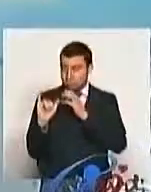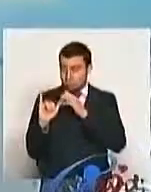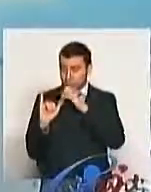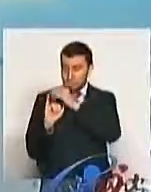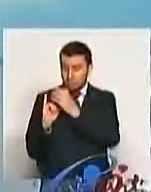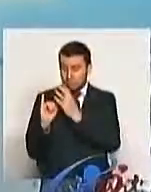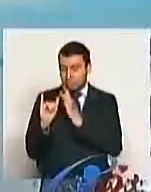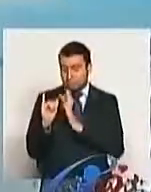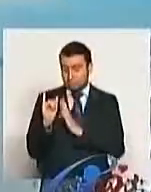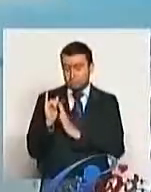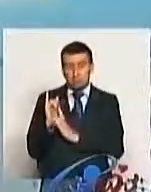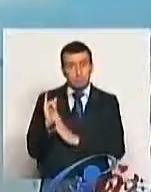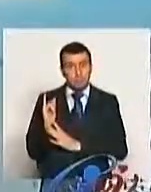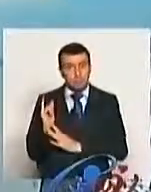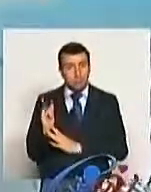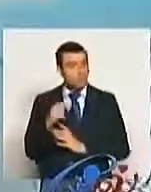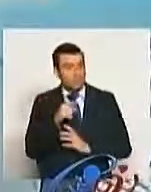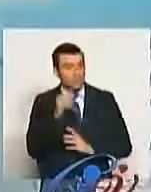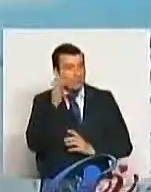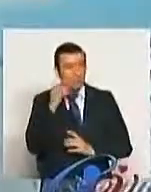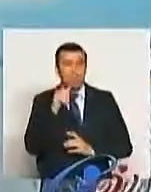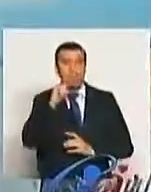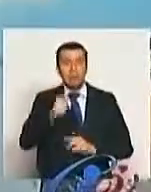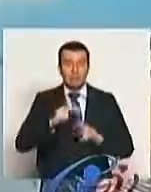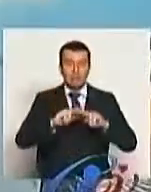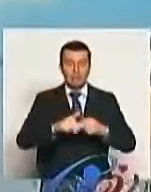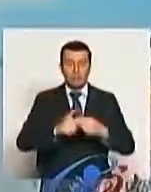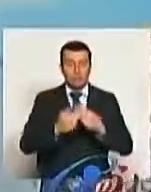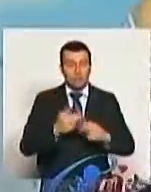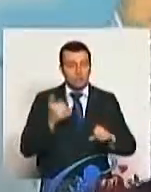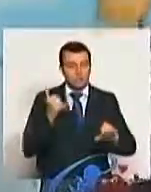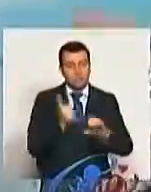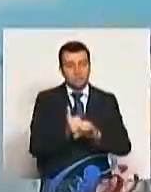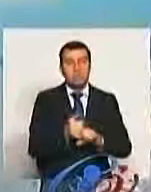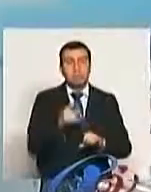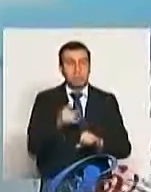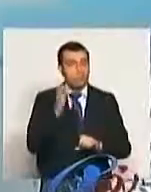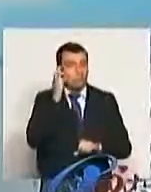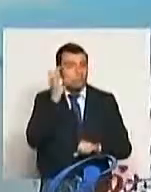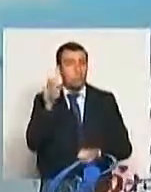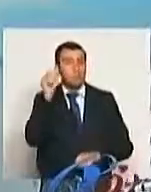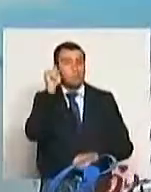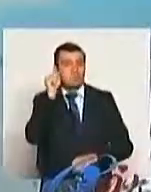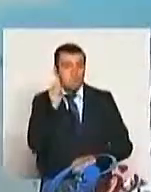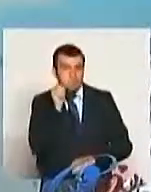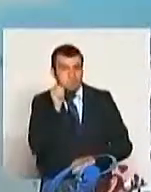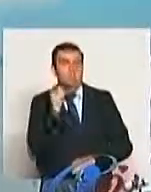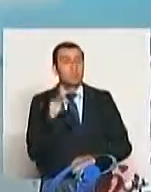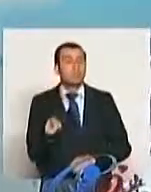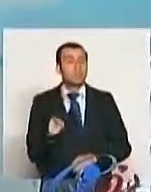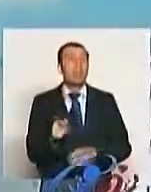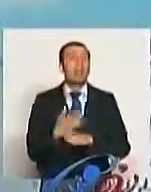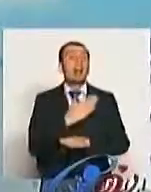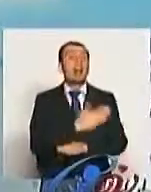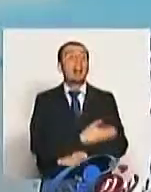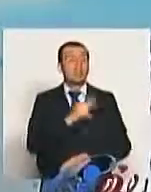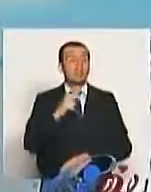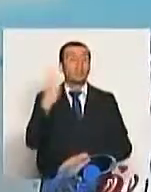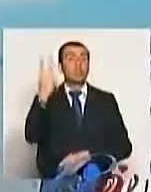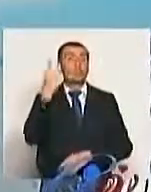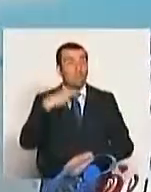relación sexual no protegida, perfectamente puede quedar en embarazo y la menstruación se estaba esperando 2 días adelante.